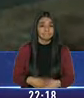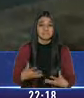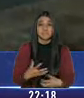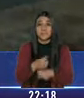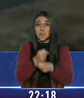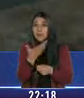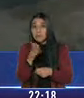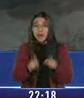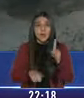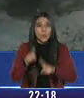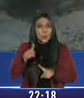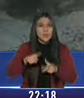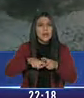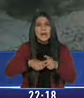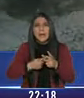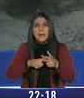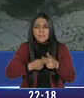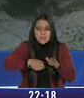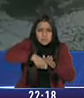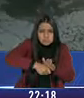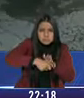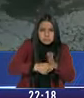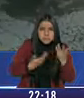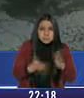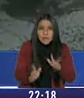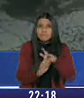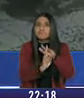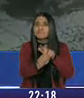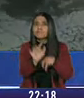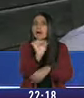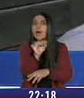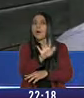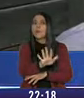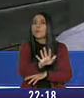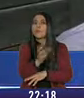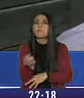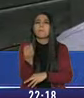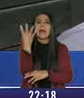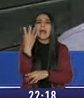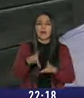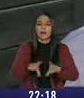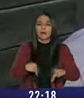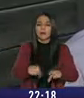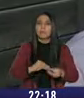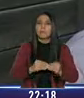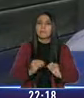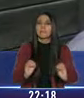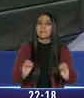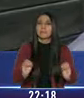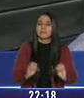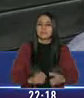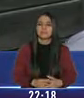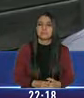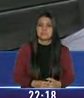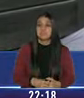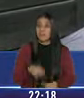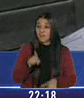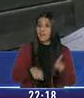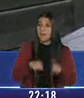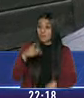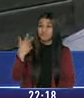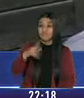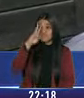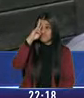varias herramientas y huyen en este vehículo blanco, sin placas. Muy bien organizada, tiene sus